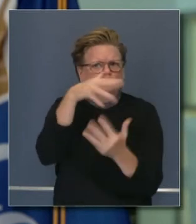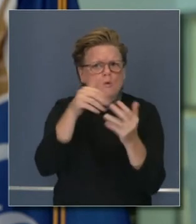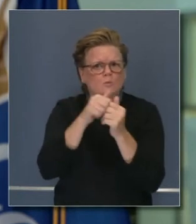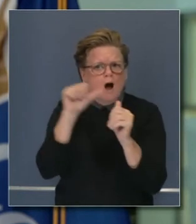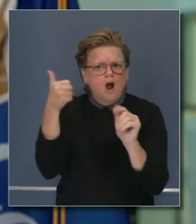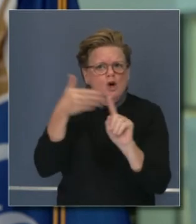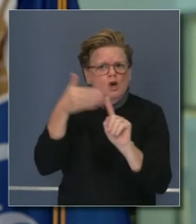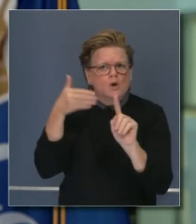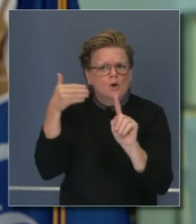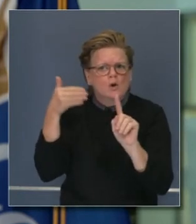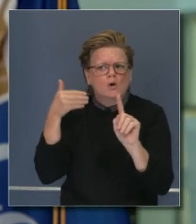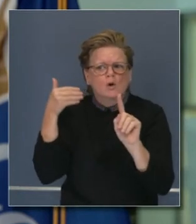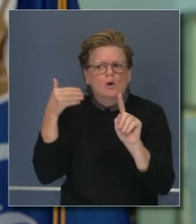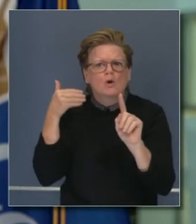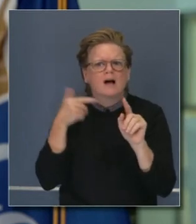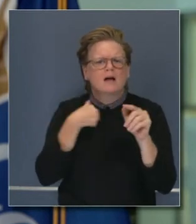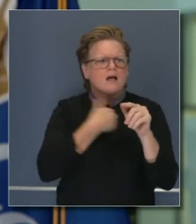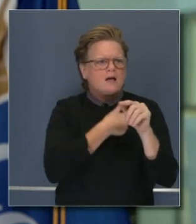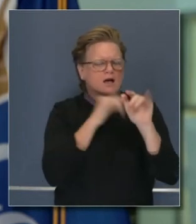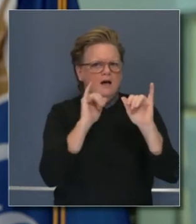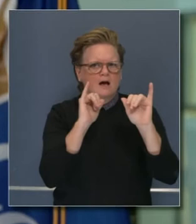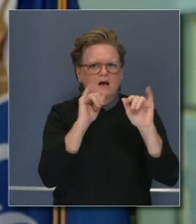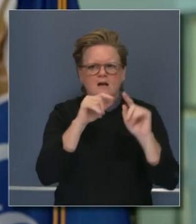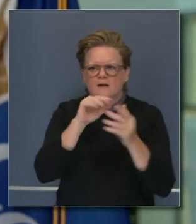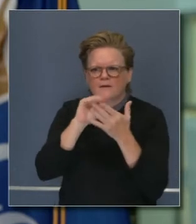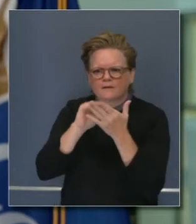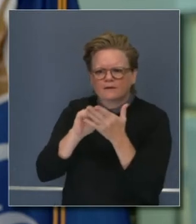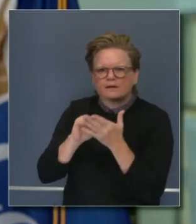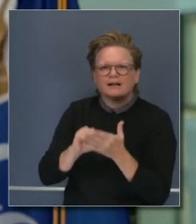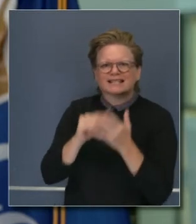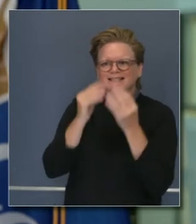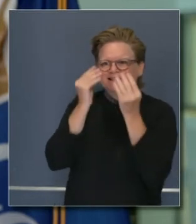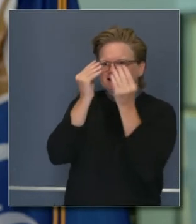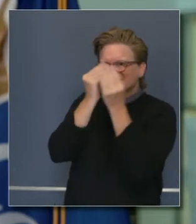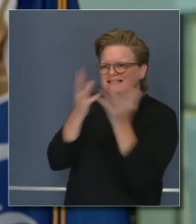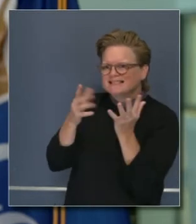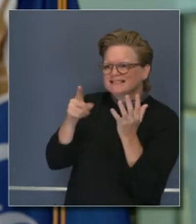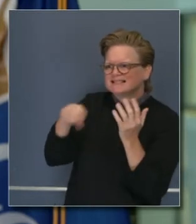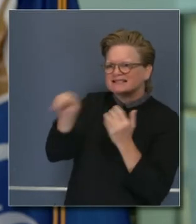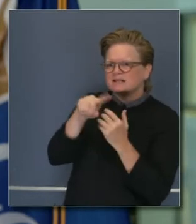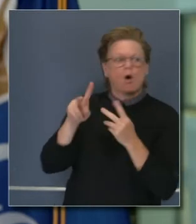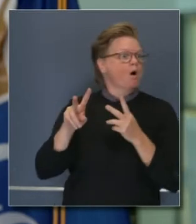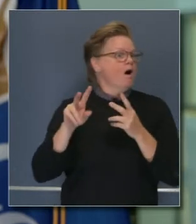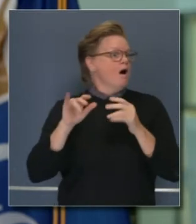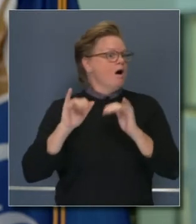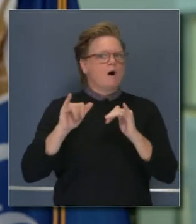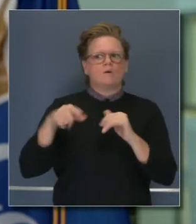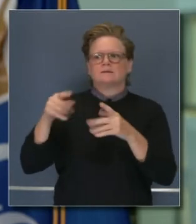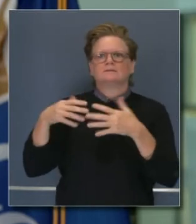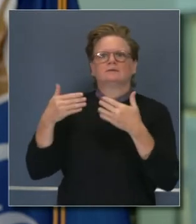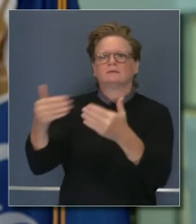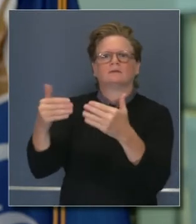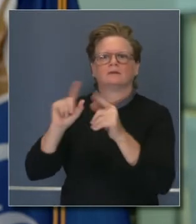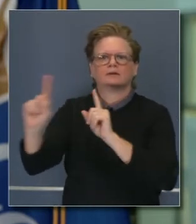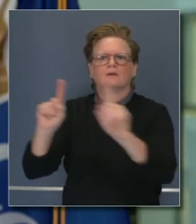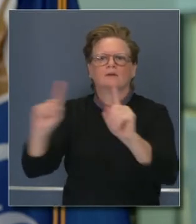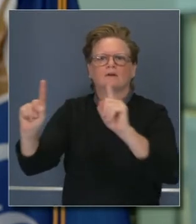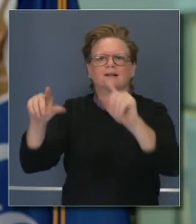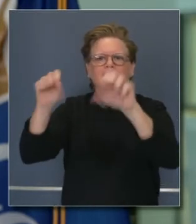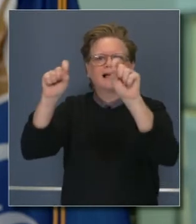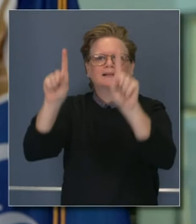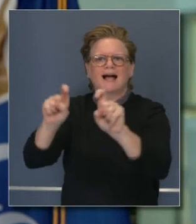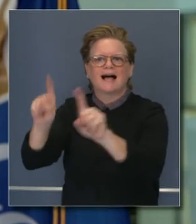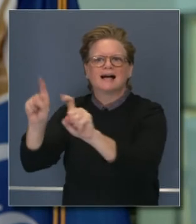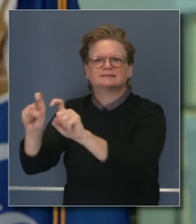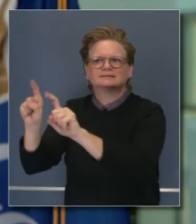Esto formará gran parte de los próximos meses en esos esfuerzos pendientes y constantes. Un